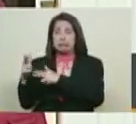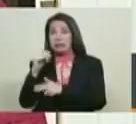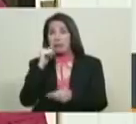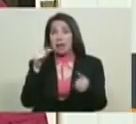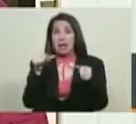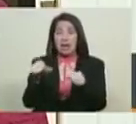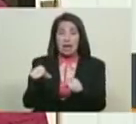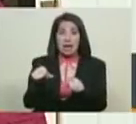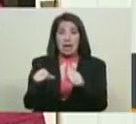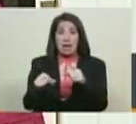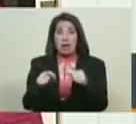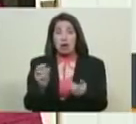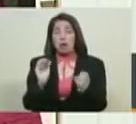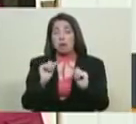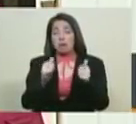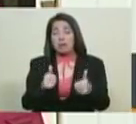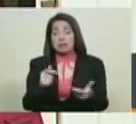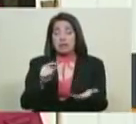Una detrás de otra.